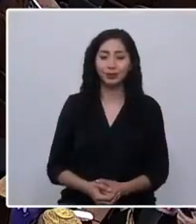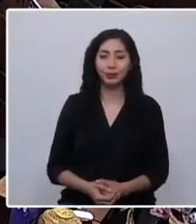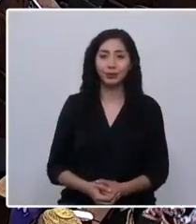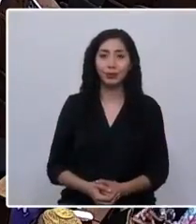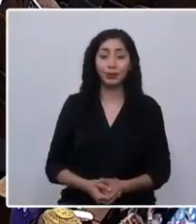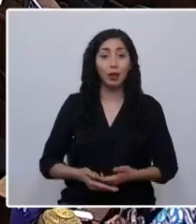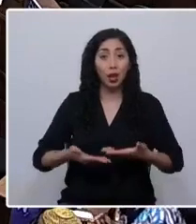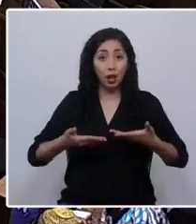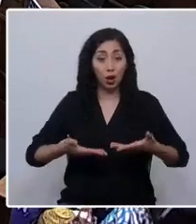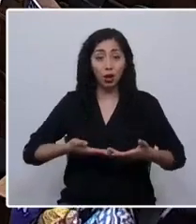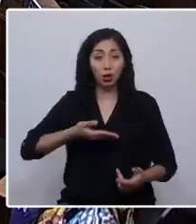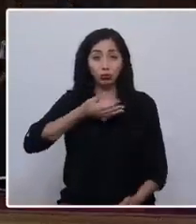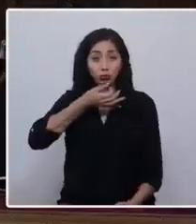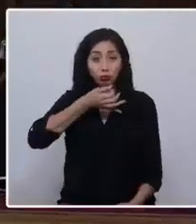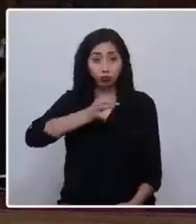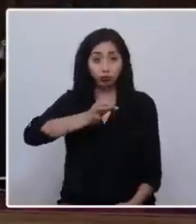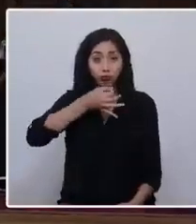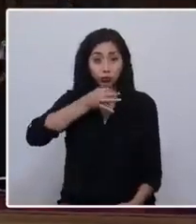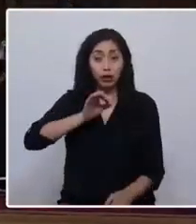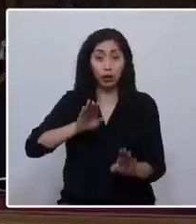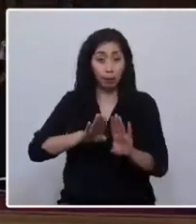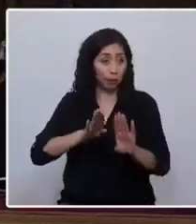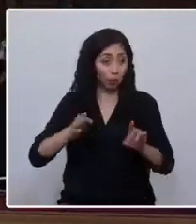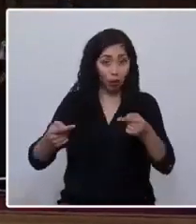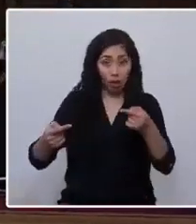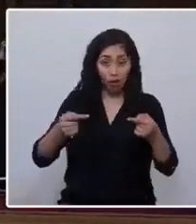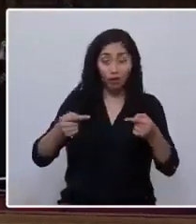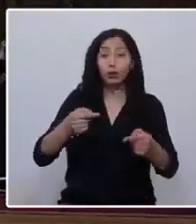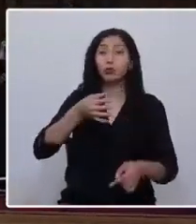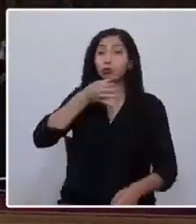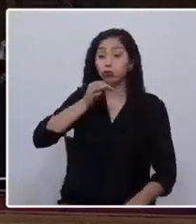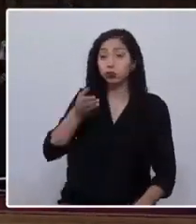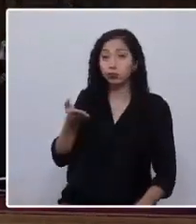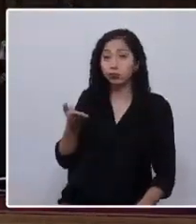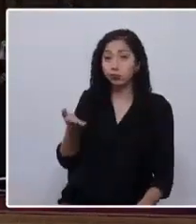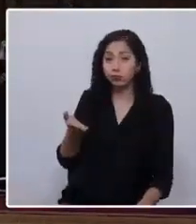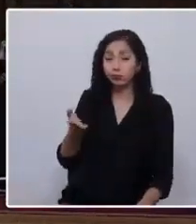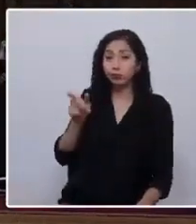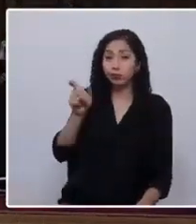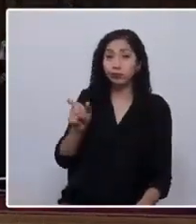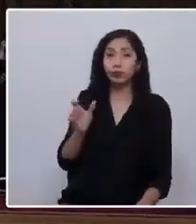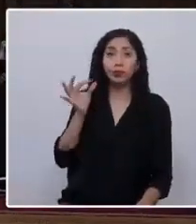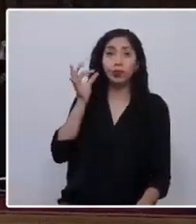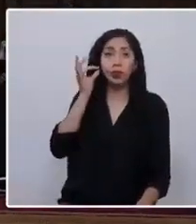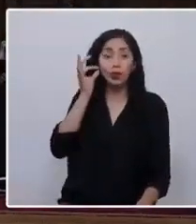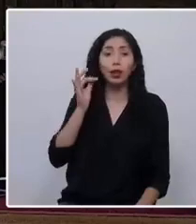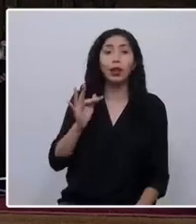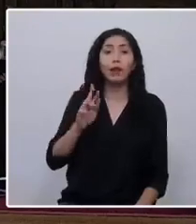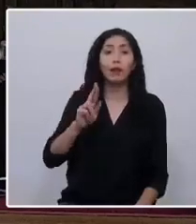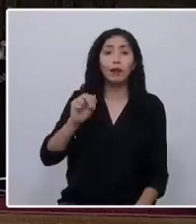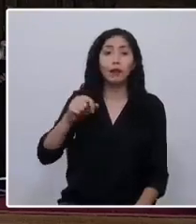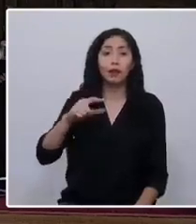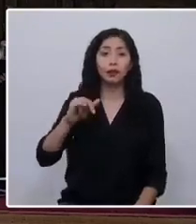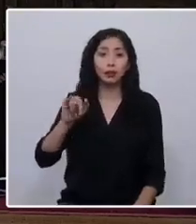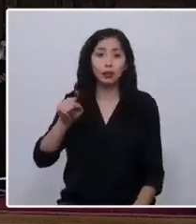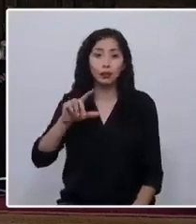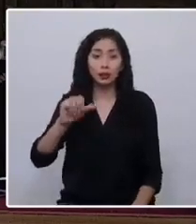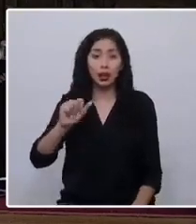A continuación, para hacer uso de su discurso de apertura, tiene la palabra la convencional Francisca Lincolnao.